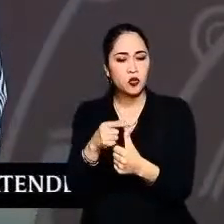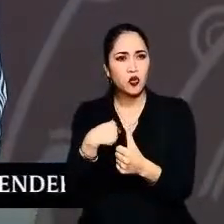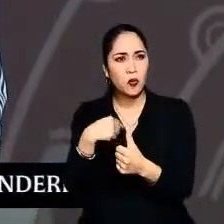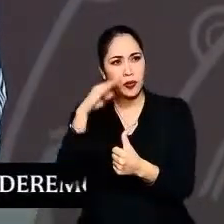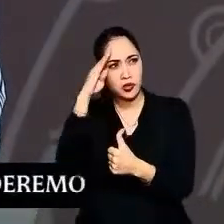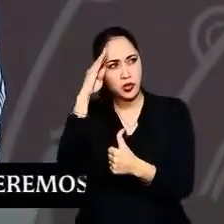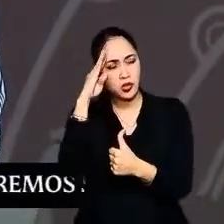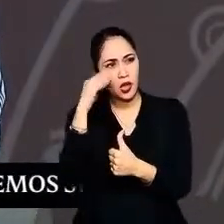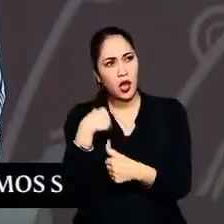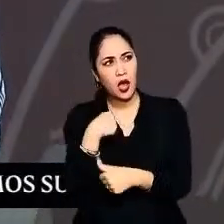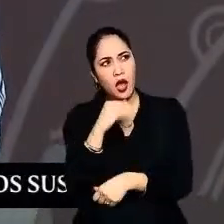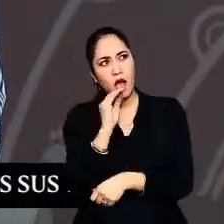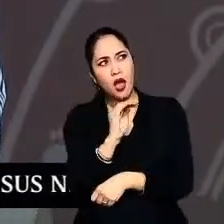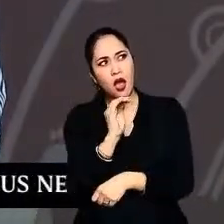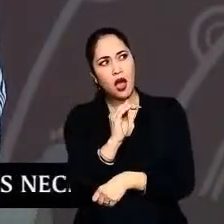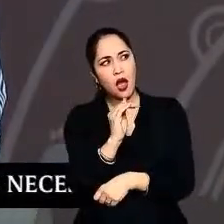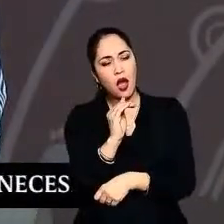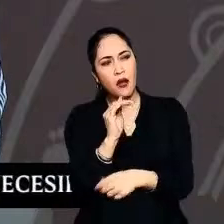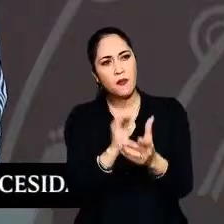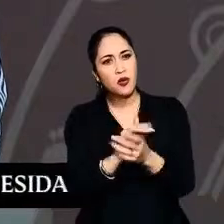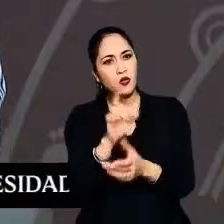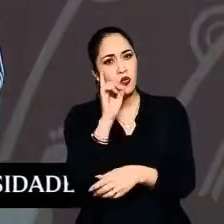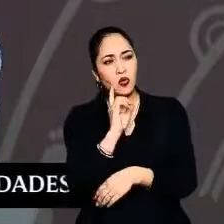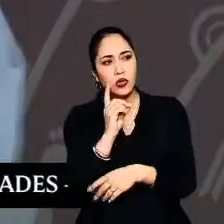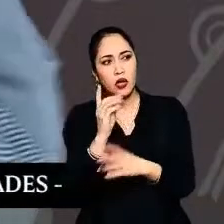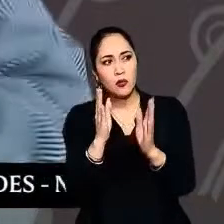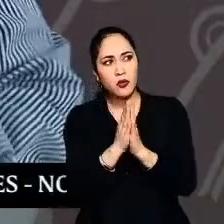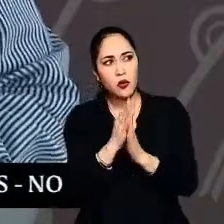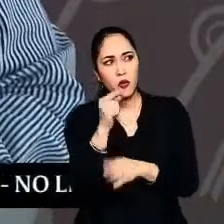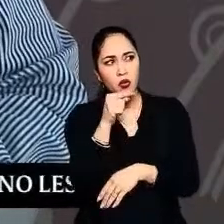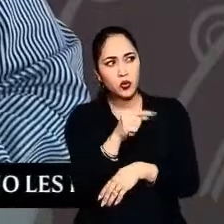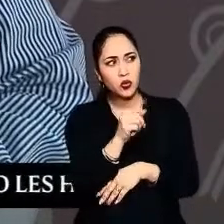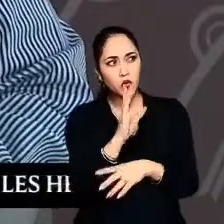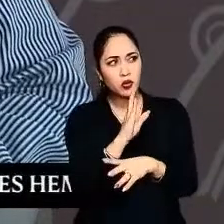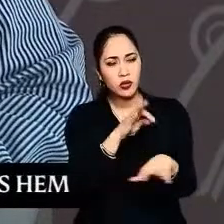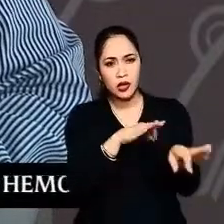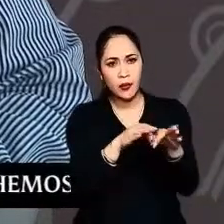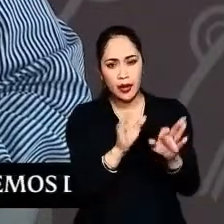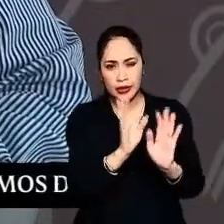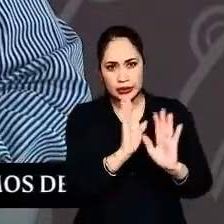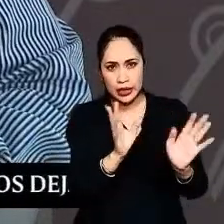decirle a mi mujer que deje de trabajar y que se dedique a cuidar niños.